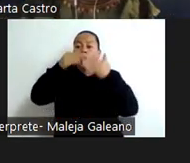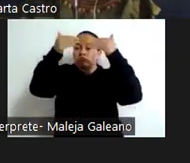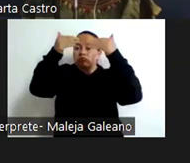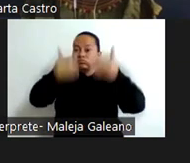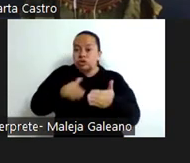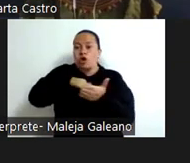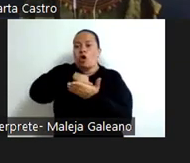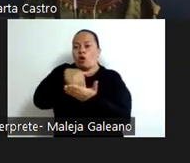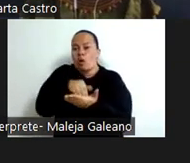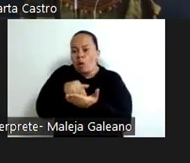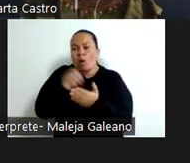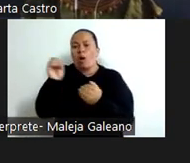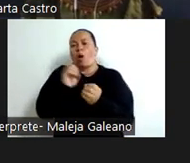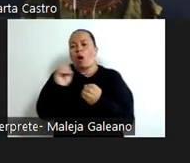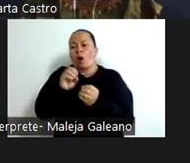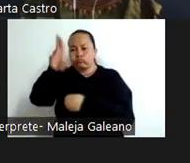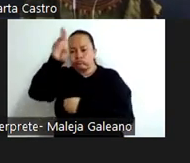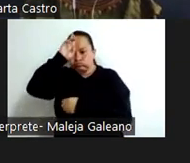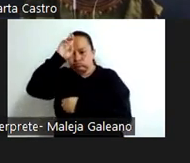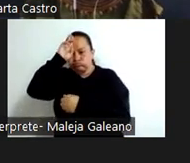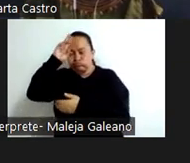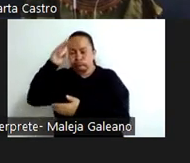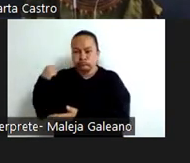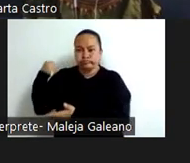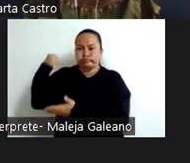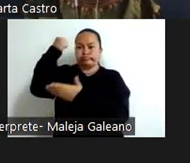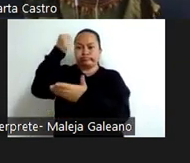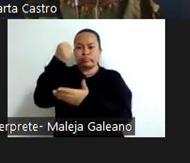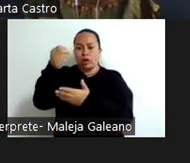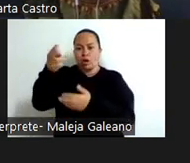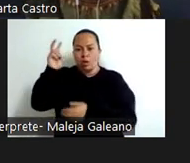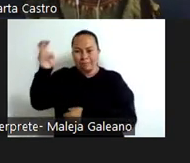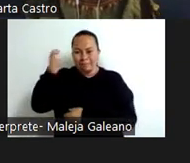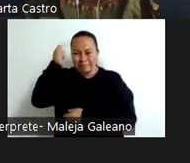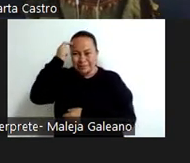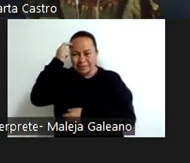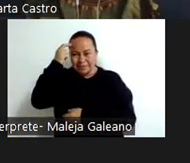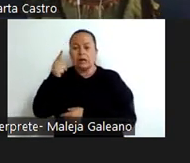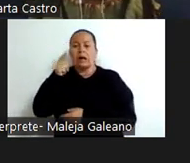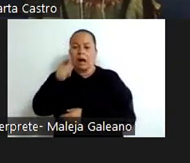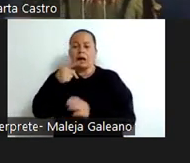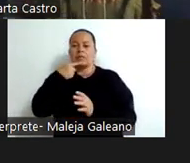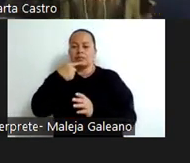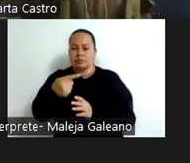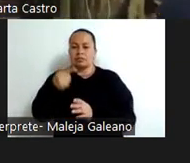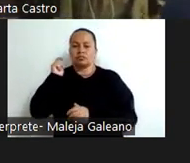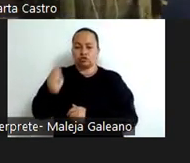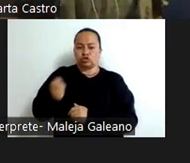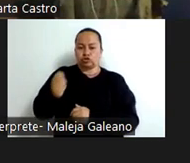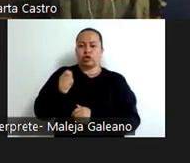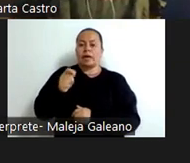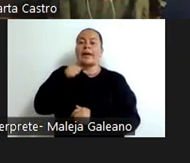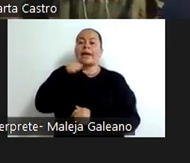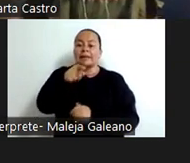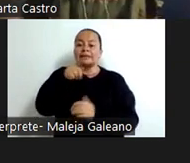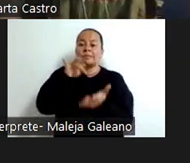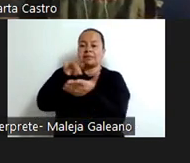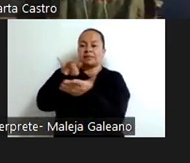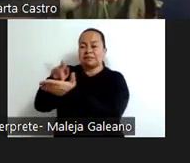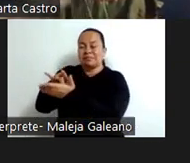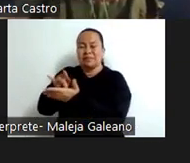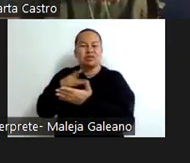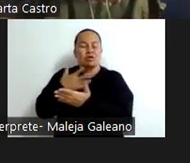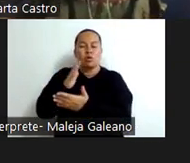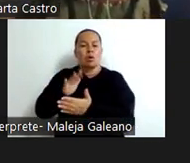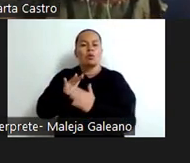razón a su condición económica física o mental entonces la corte nos está diciendo aquí Este es un postulado constitucional Este